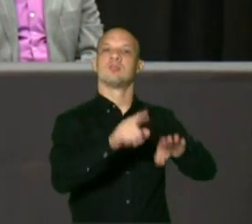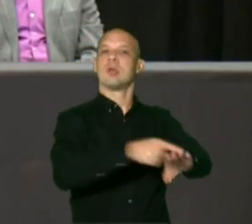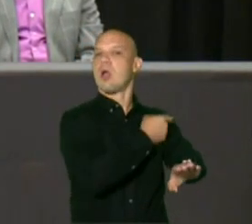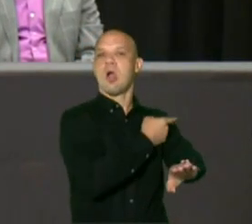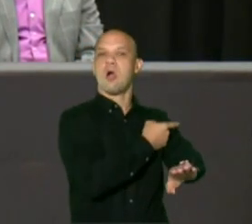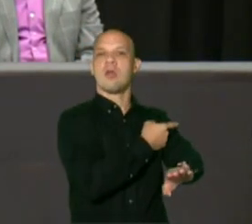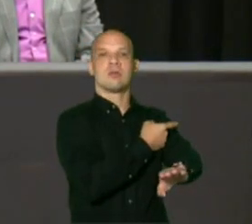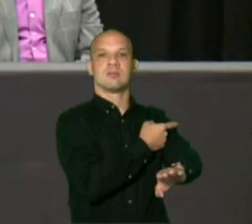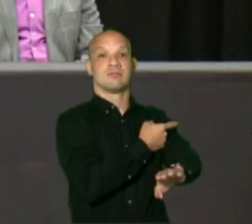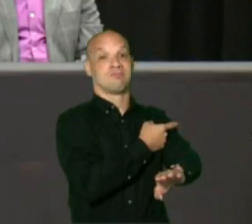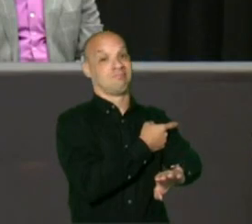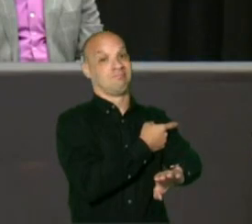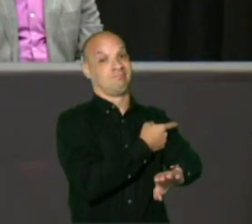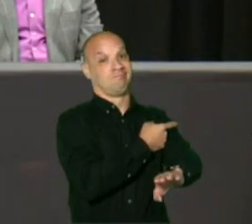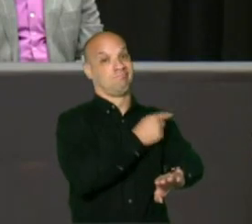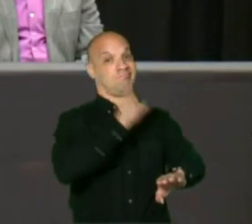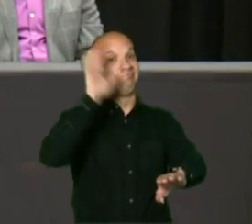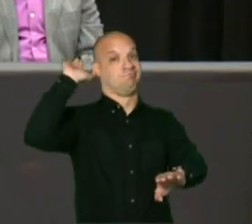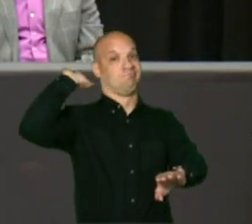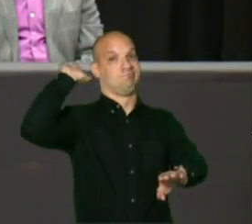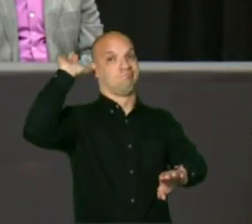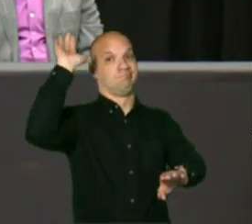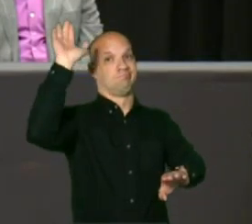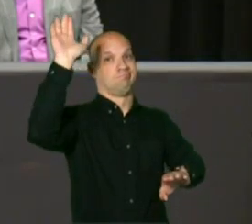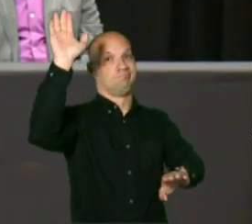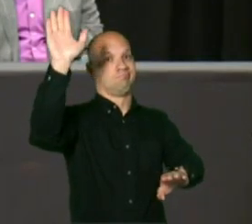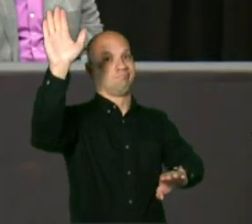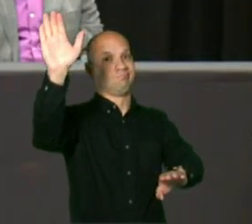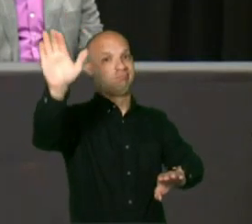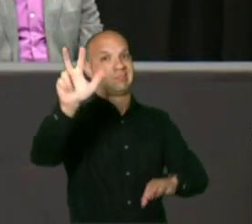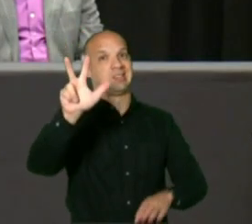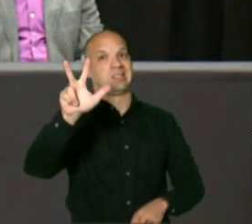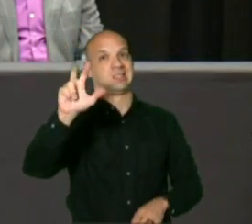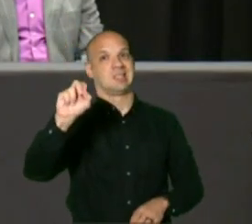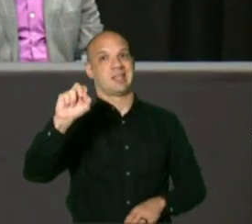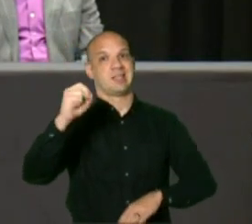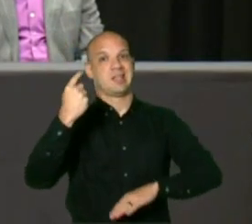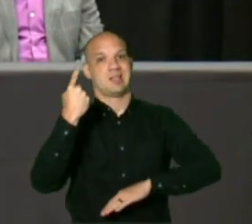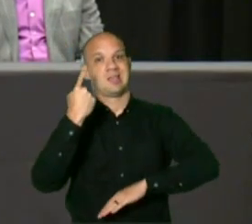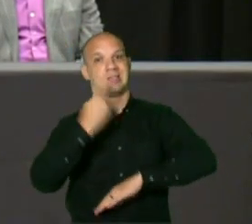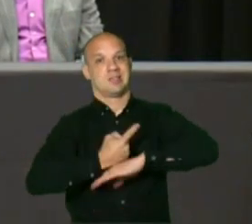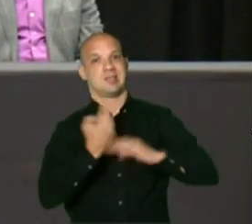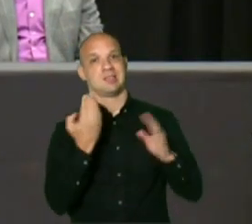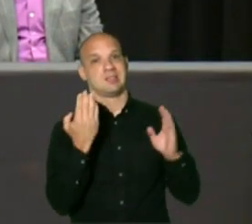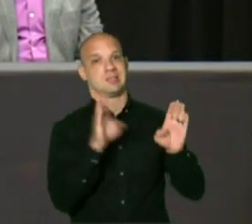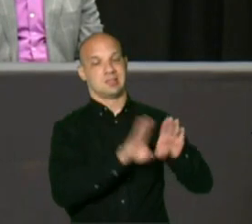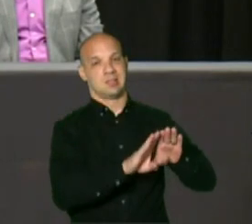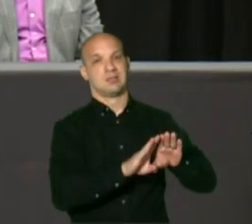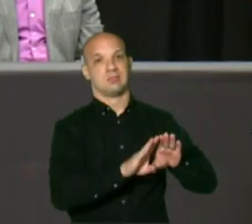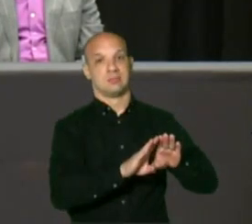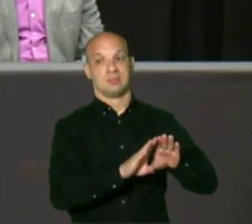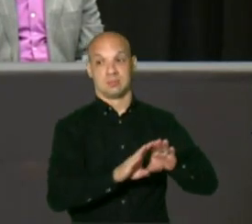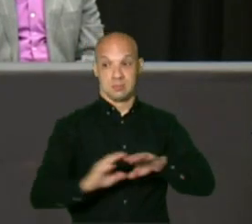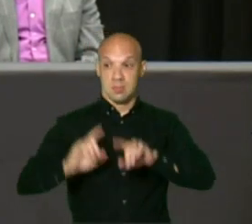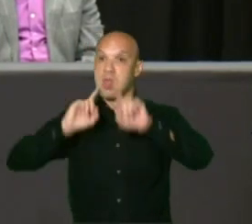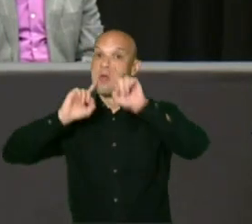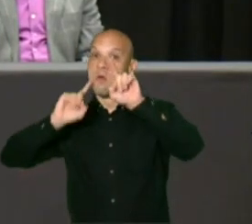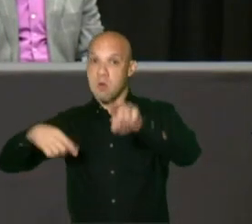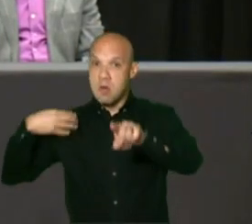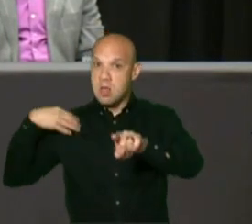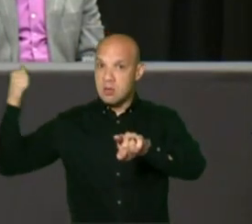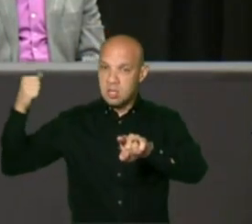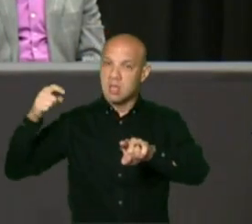lo que cumplen. El negocio será cerrado por un mínimo de 30 días. Así que vamos a cumplir con la orden, de lo